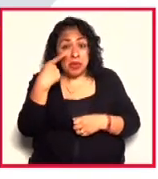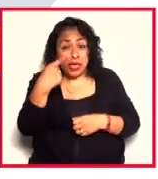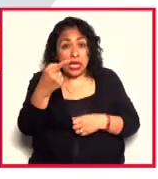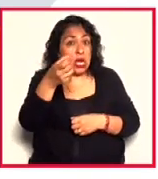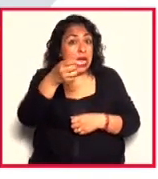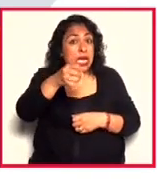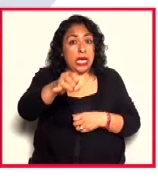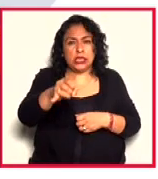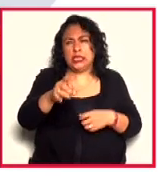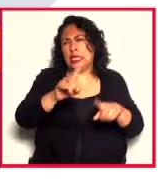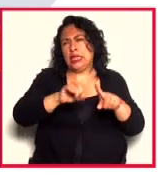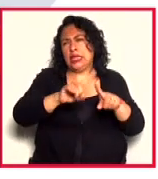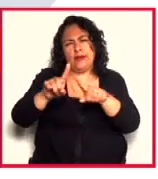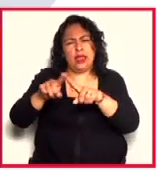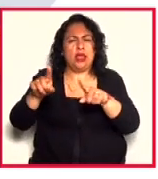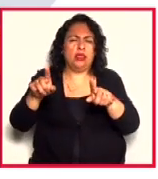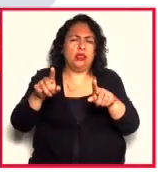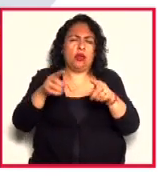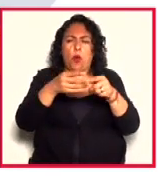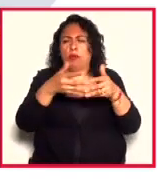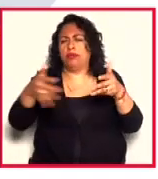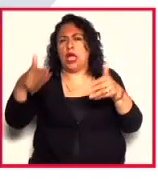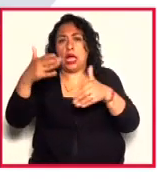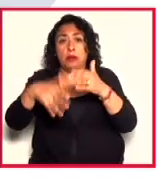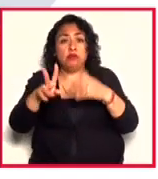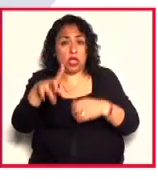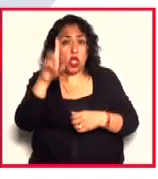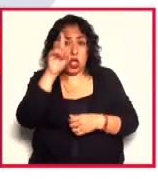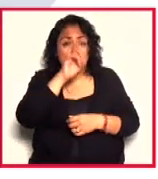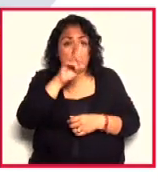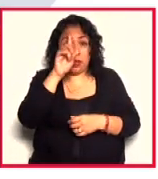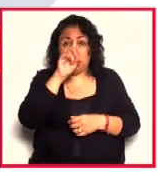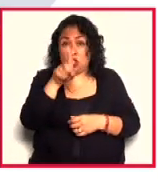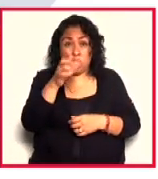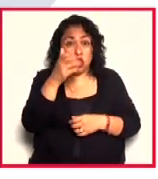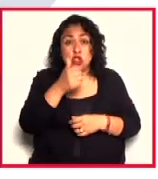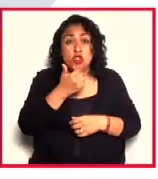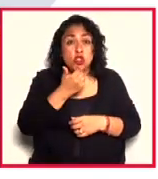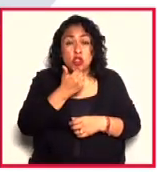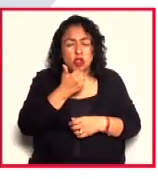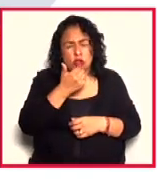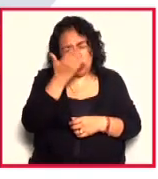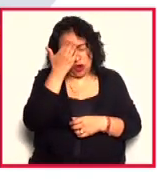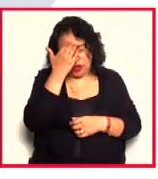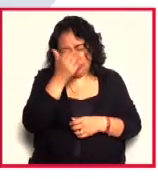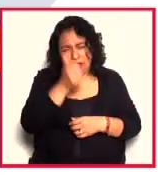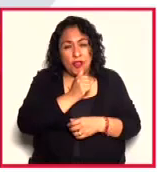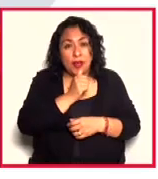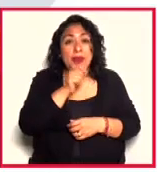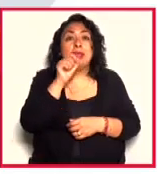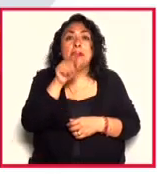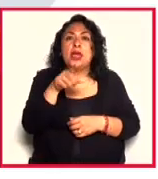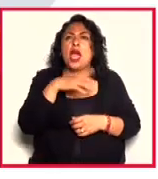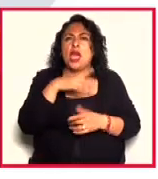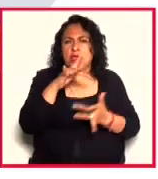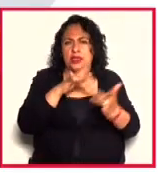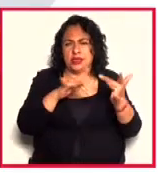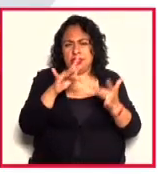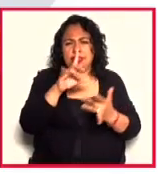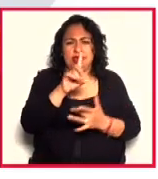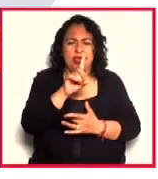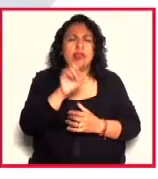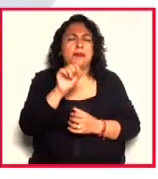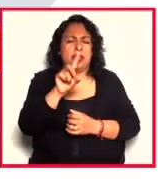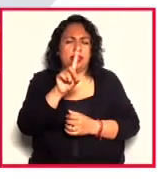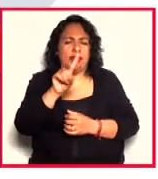el resto de la obra. Se las recomiendo mucho si no la conocen. Existe grabación en disco compacto y existe también un DVD del espectáculo,